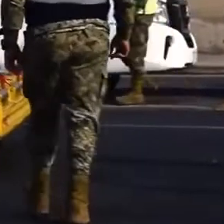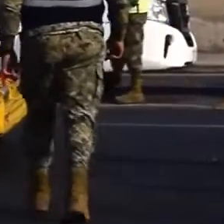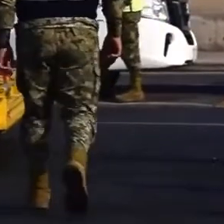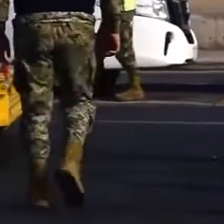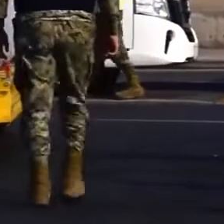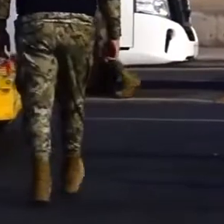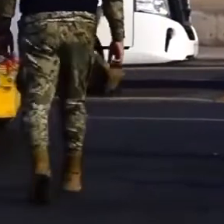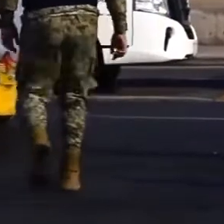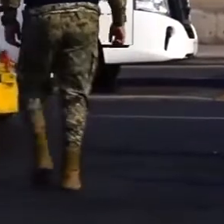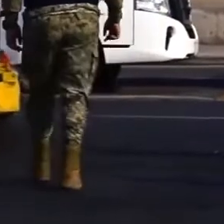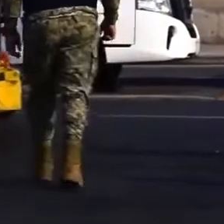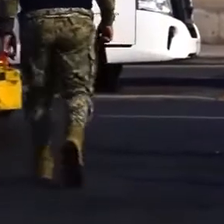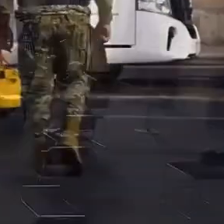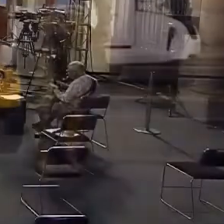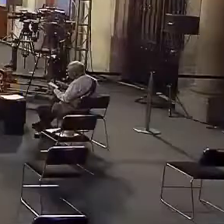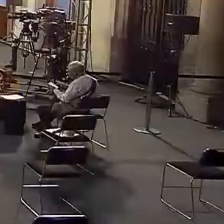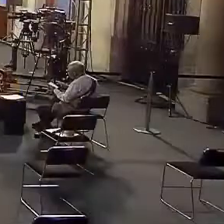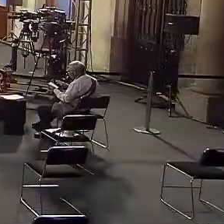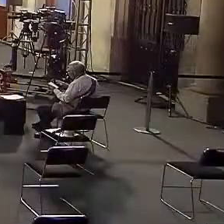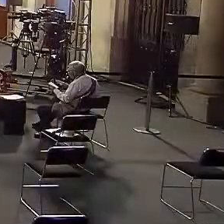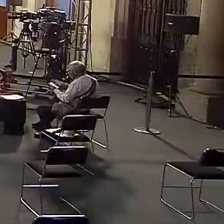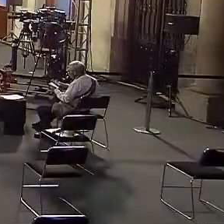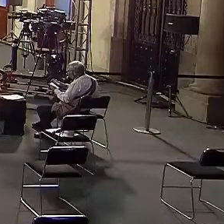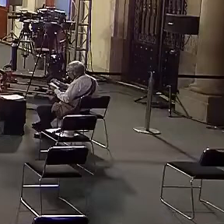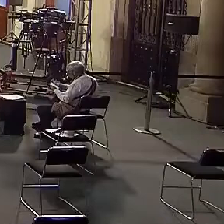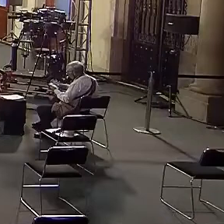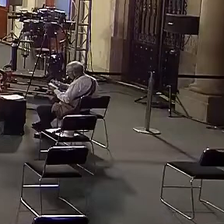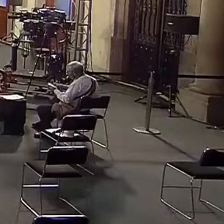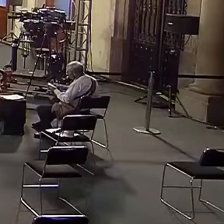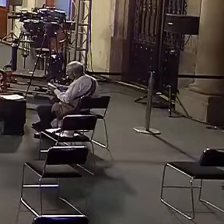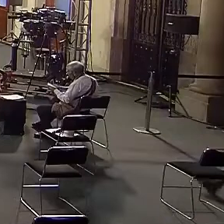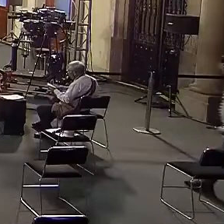de la COVID-19 en México.